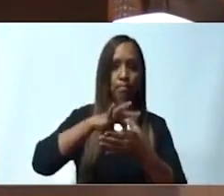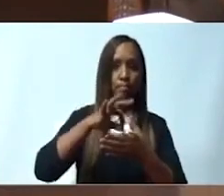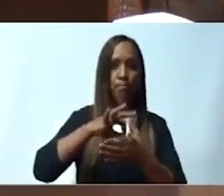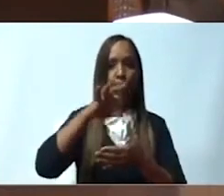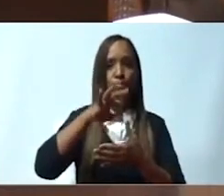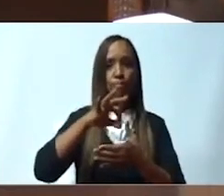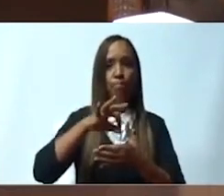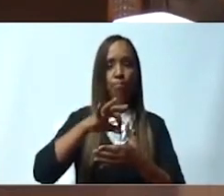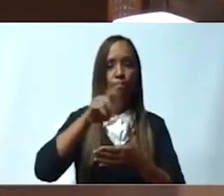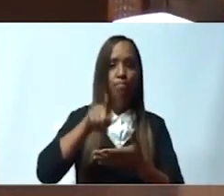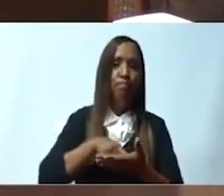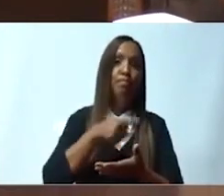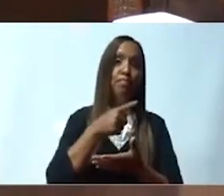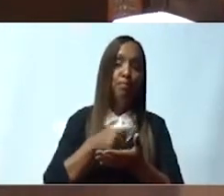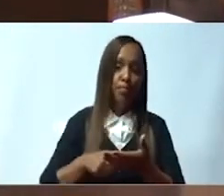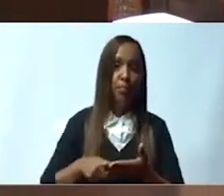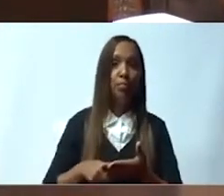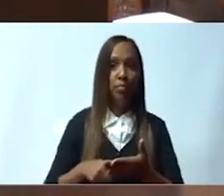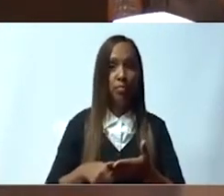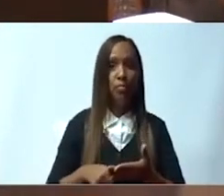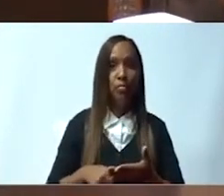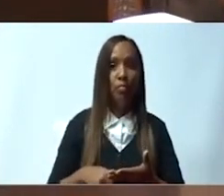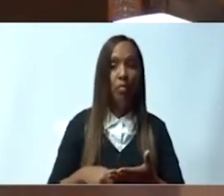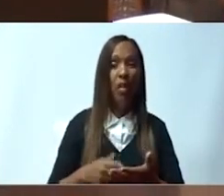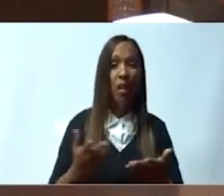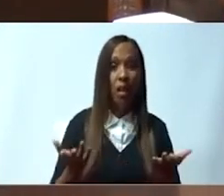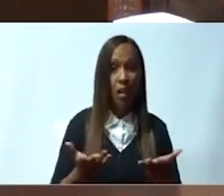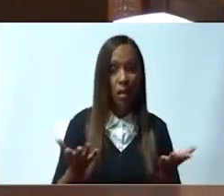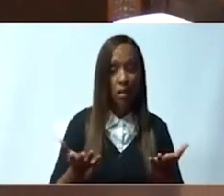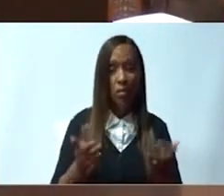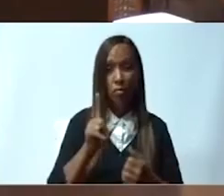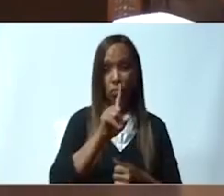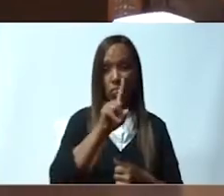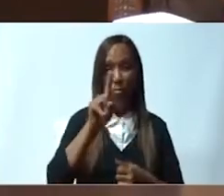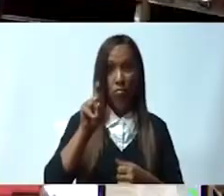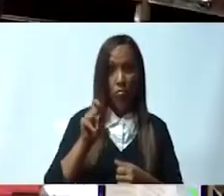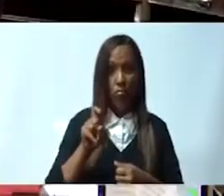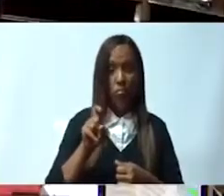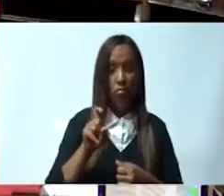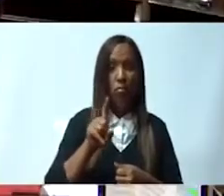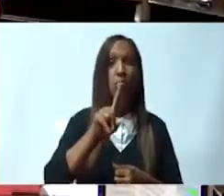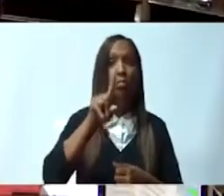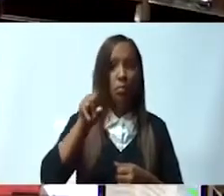Sí. Hay 100 diputados aquí dentro. 100.